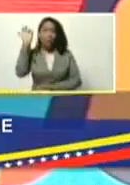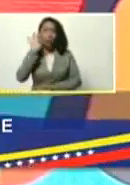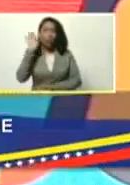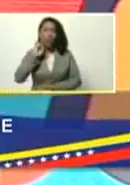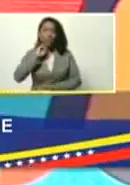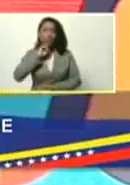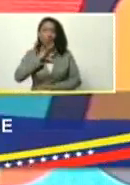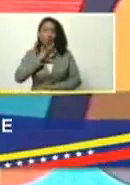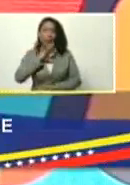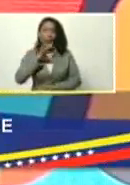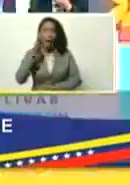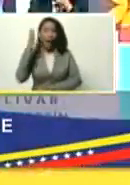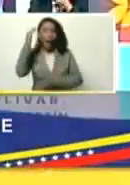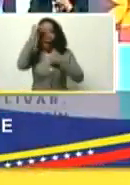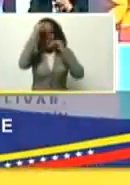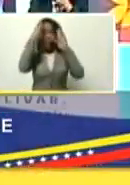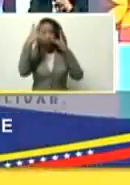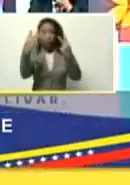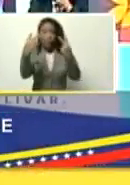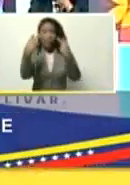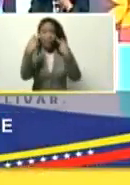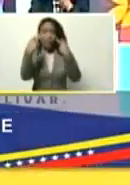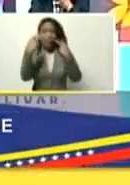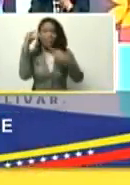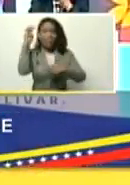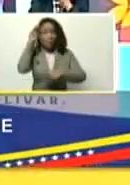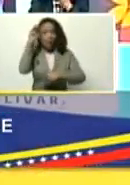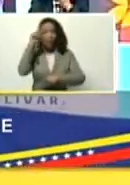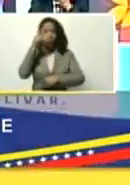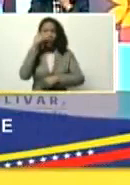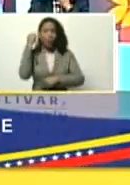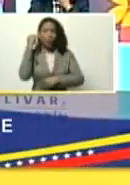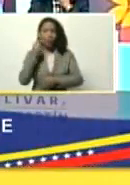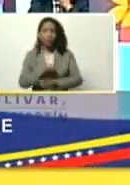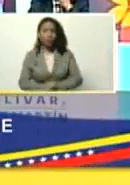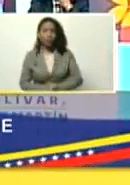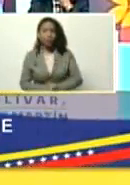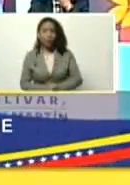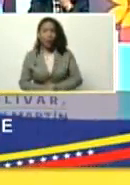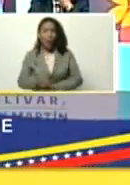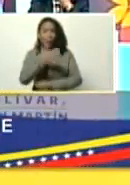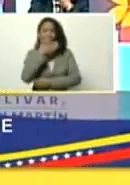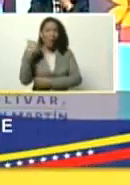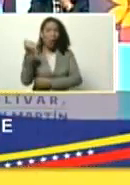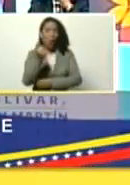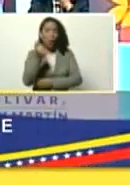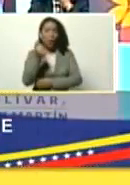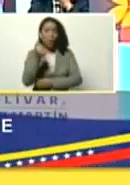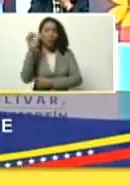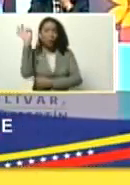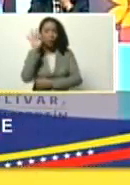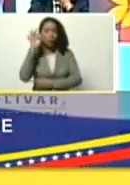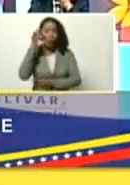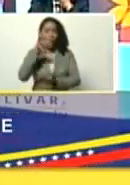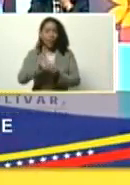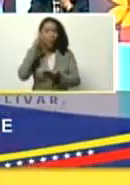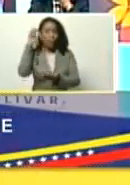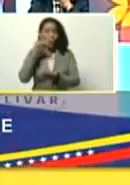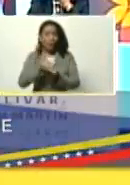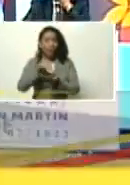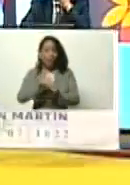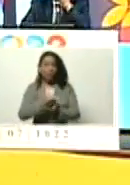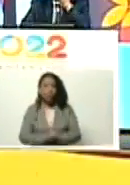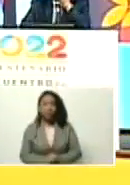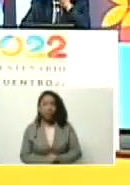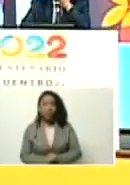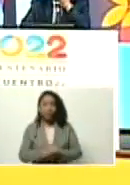historiadores que me escuchan, presentes, maestros, maestras, los mejores promedios del estado Miranda. En